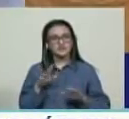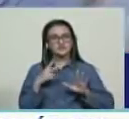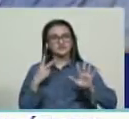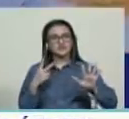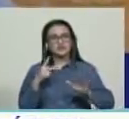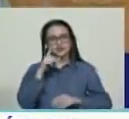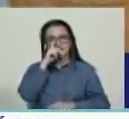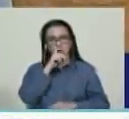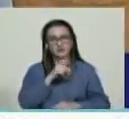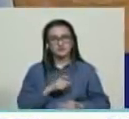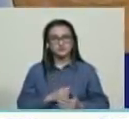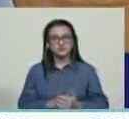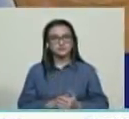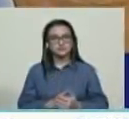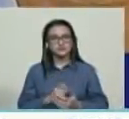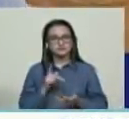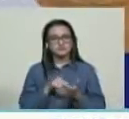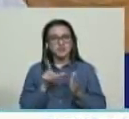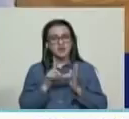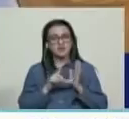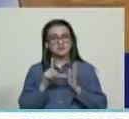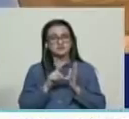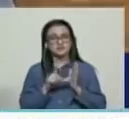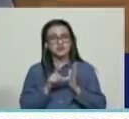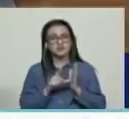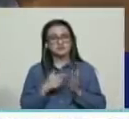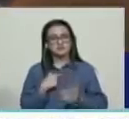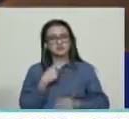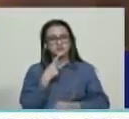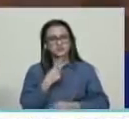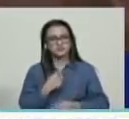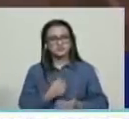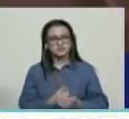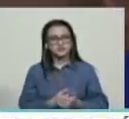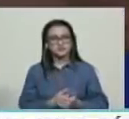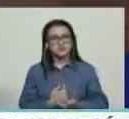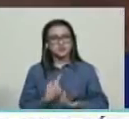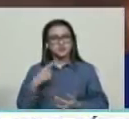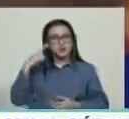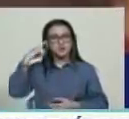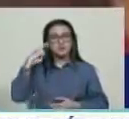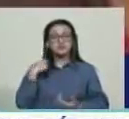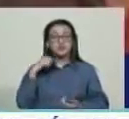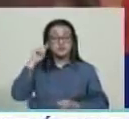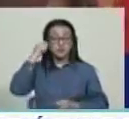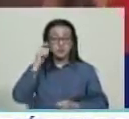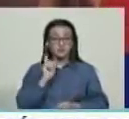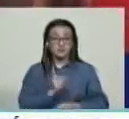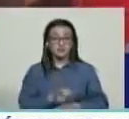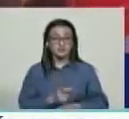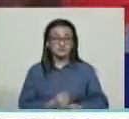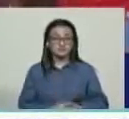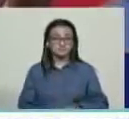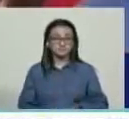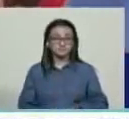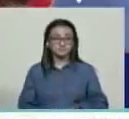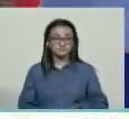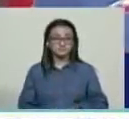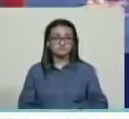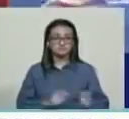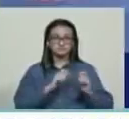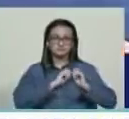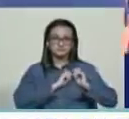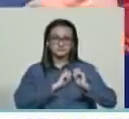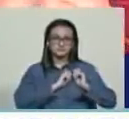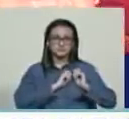17 años. Y venía de este liceo y le estaba diciendo a Ascario que él no se acordaba, pero yo se lo recordé, que me designaron, cuando